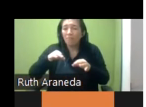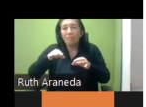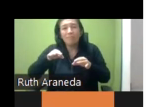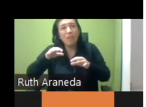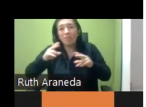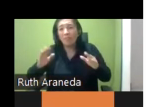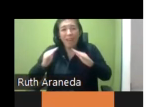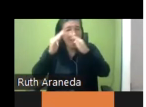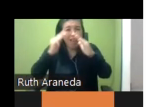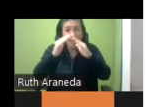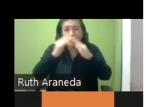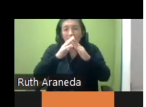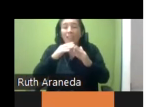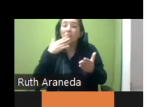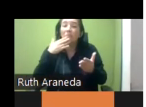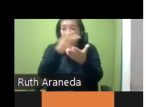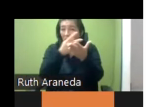arte rupestre incluso.